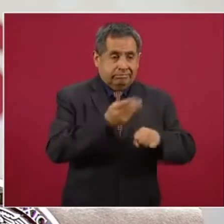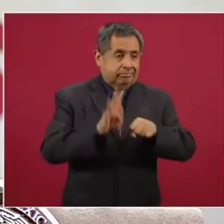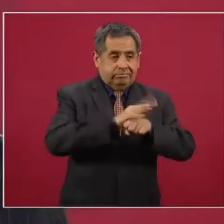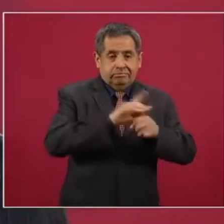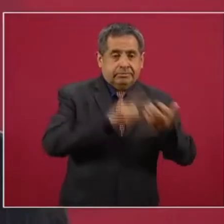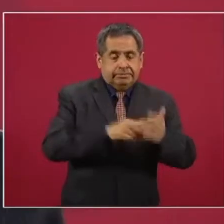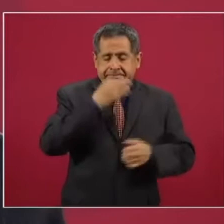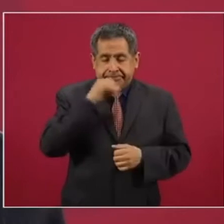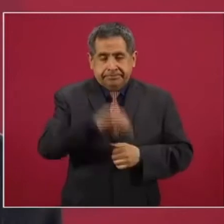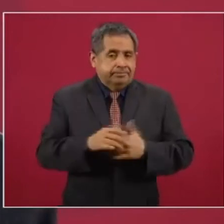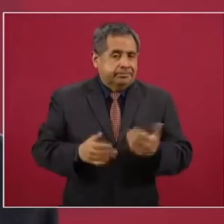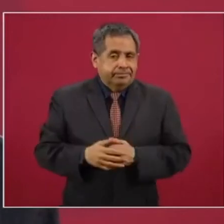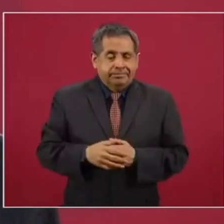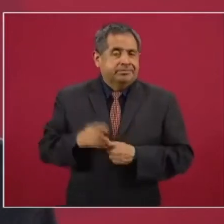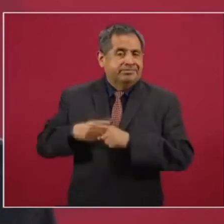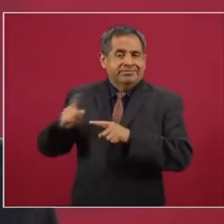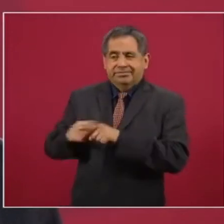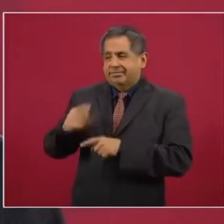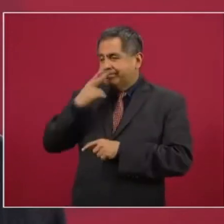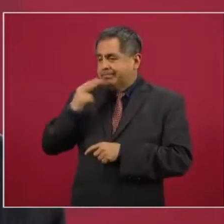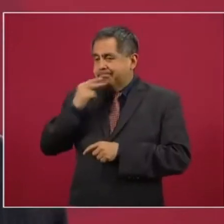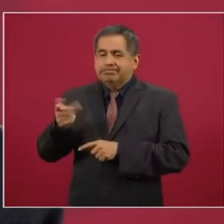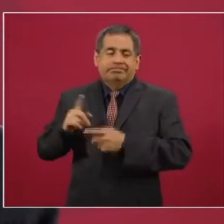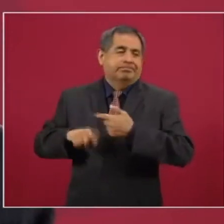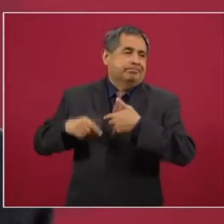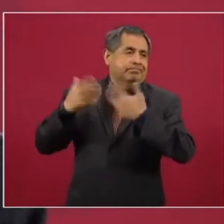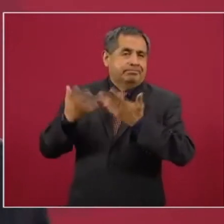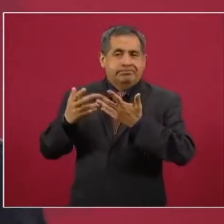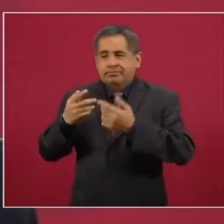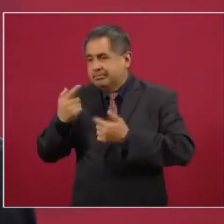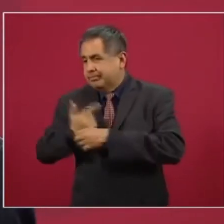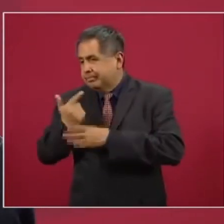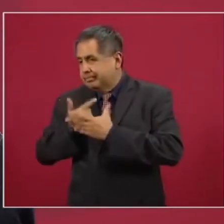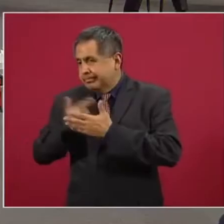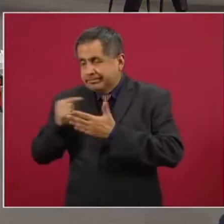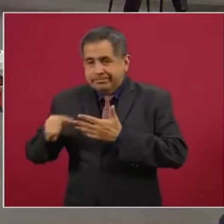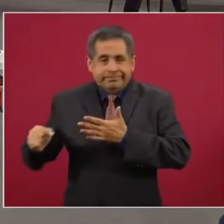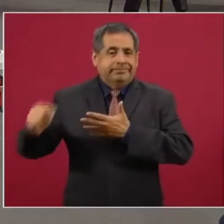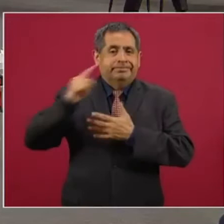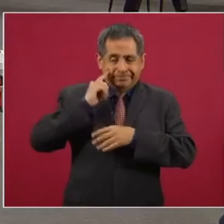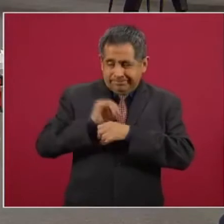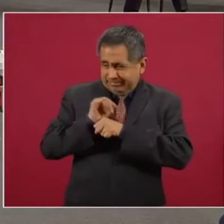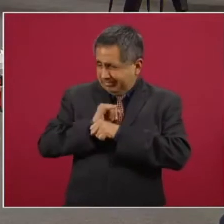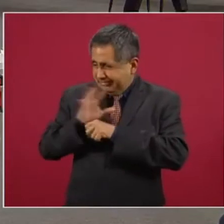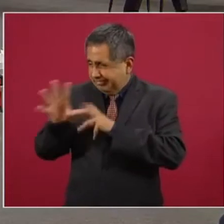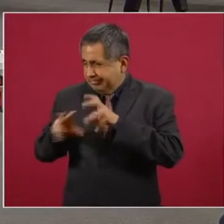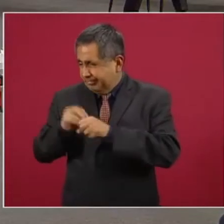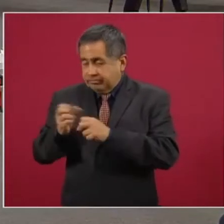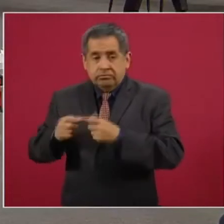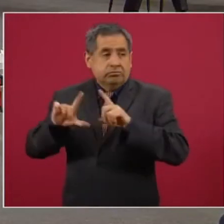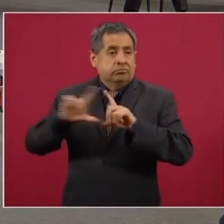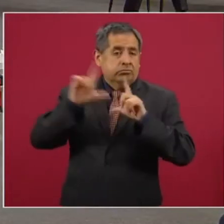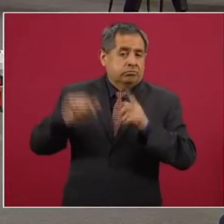duración. Contar cada una de las personas que tiene de diabetes, por ejemplo, para hacer la estadística Nacional